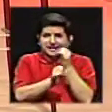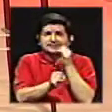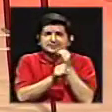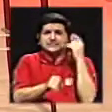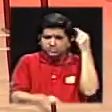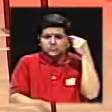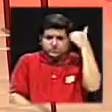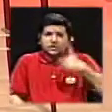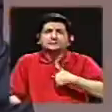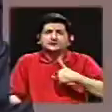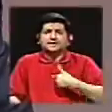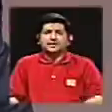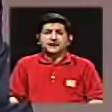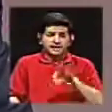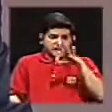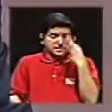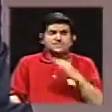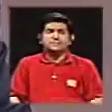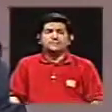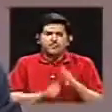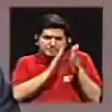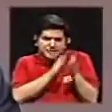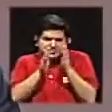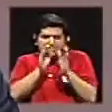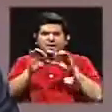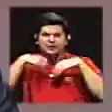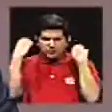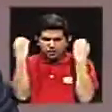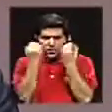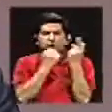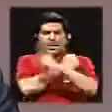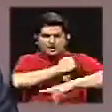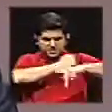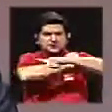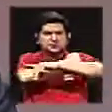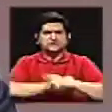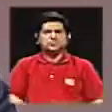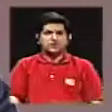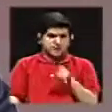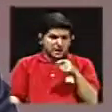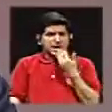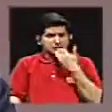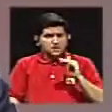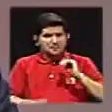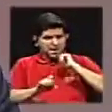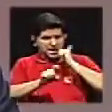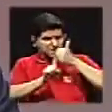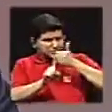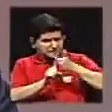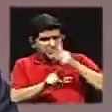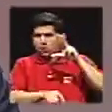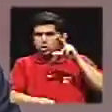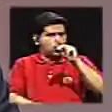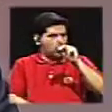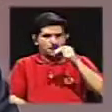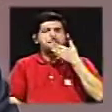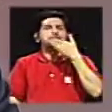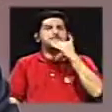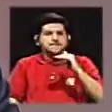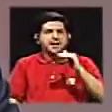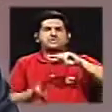instituciones del Estado, y así se fraguaron algunas organizaciones de este país. ¿Eso es malo por definición? No lo es. Malo